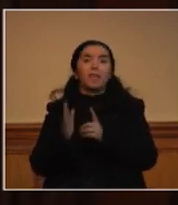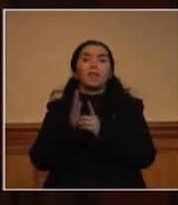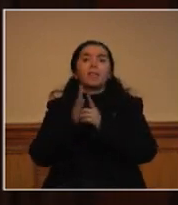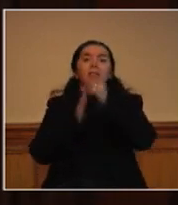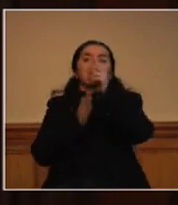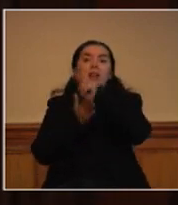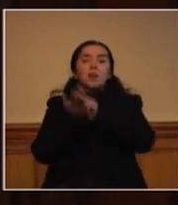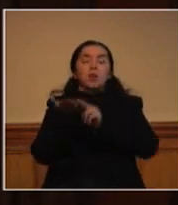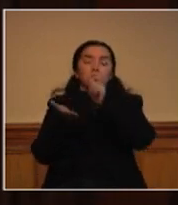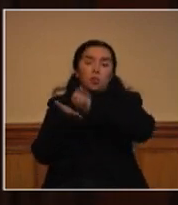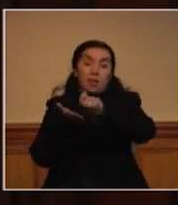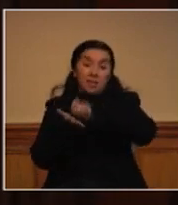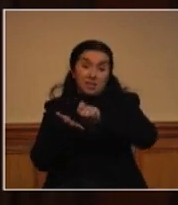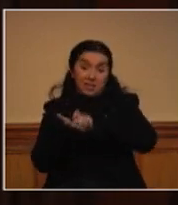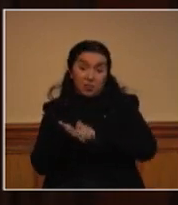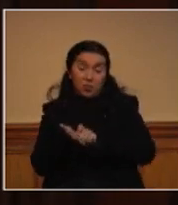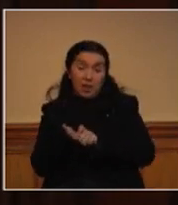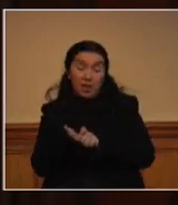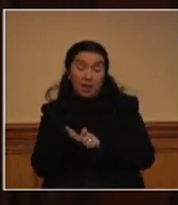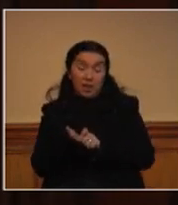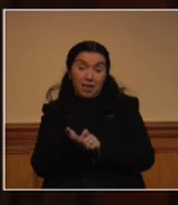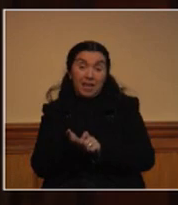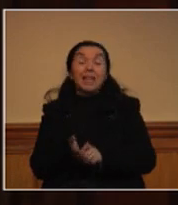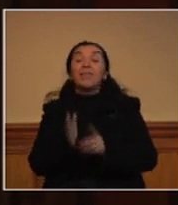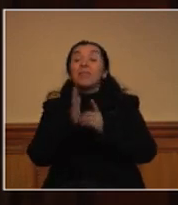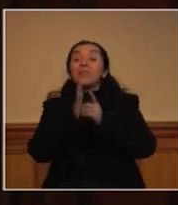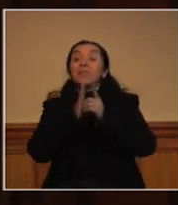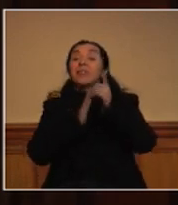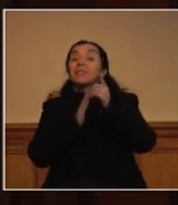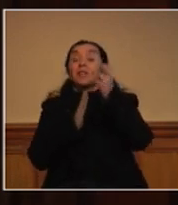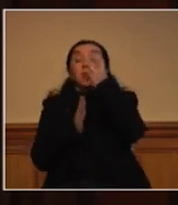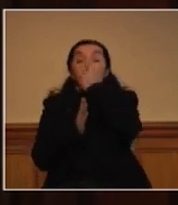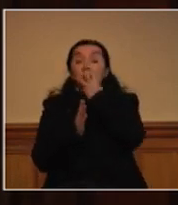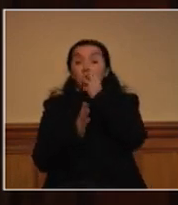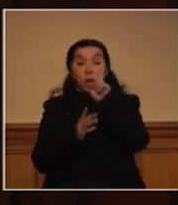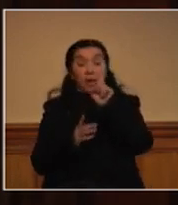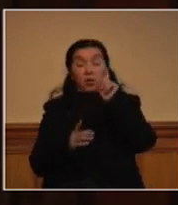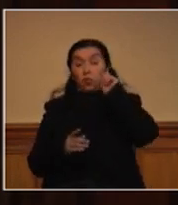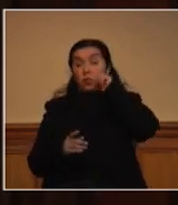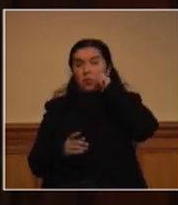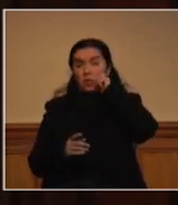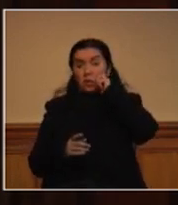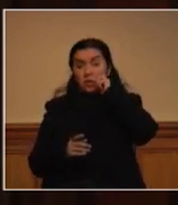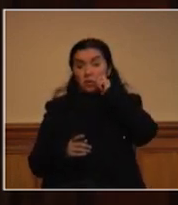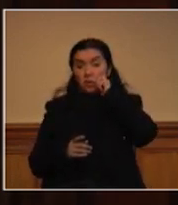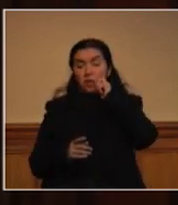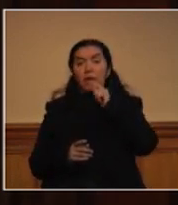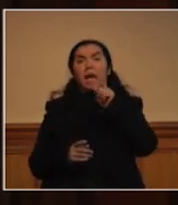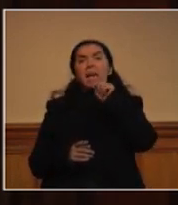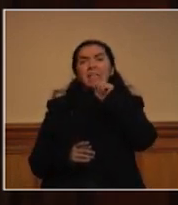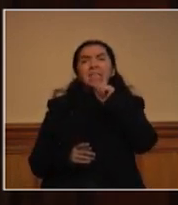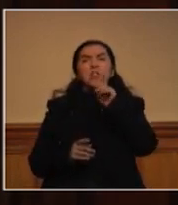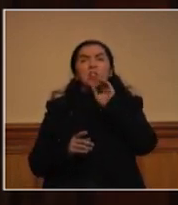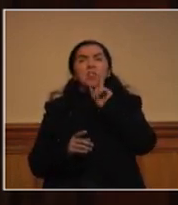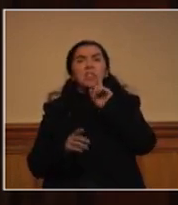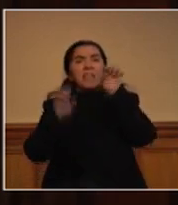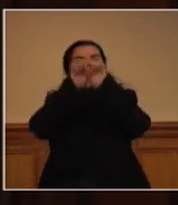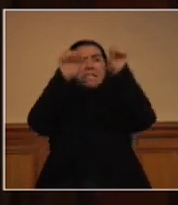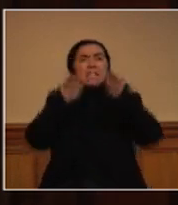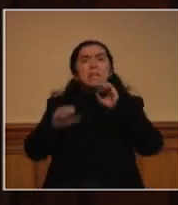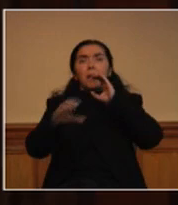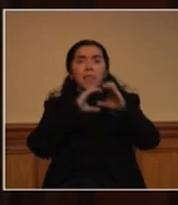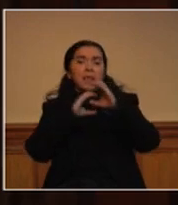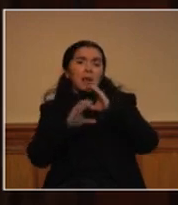desarrollar la lectoescritura. Y desarrollar el lenguaje no es que el niño tenga un sistema de comunicación con unas